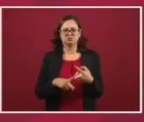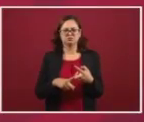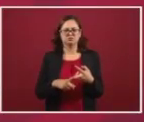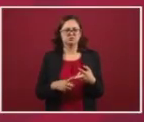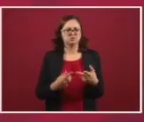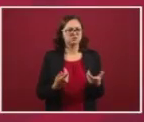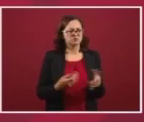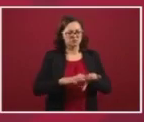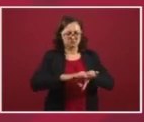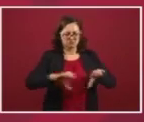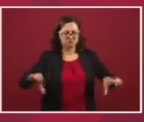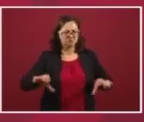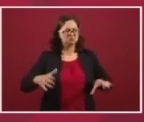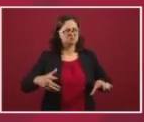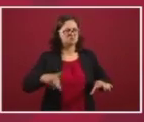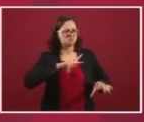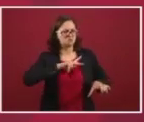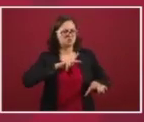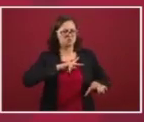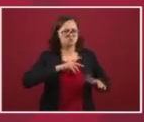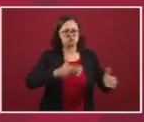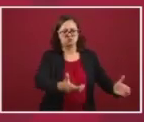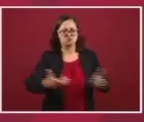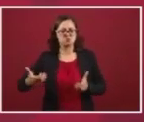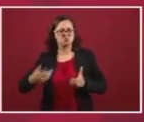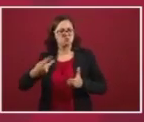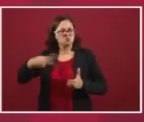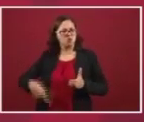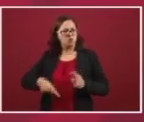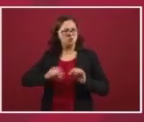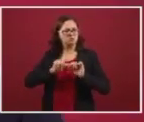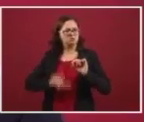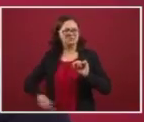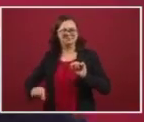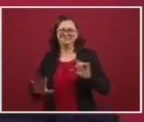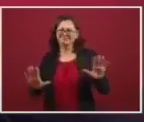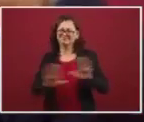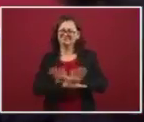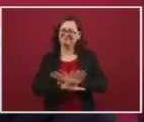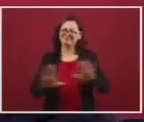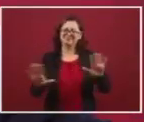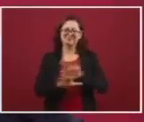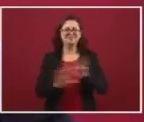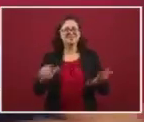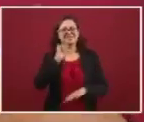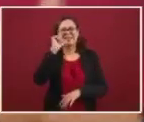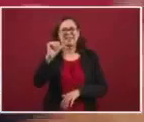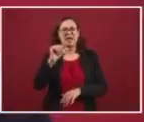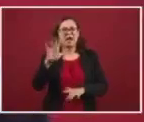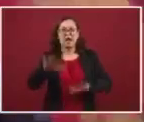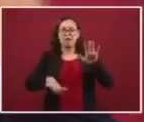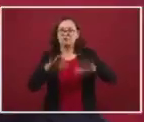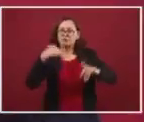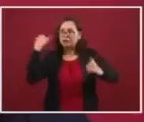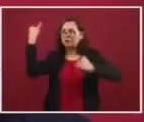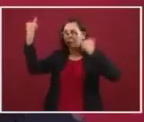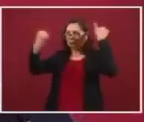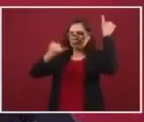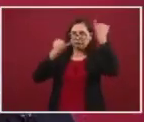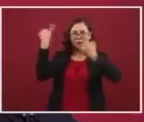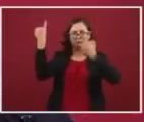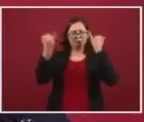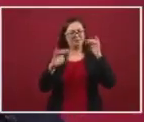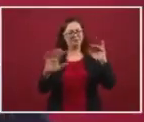expropiar los ductos o a nacionalizar los ductos, porque empiezan a hablar. Y luego,